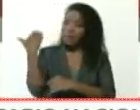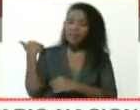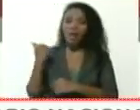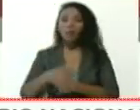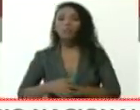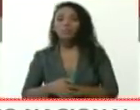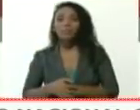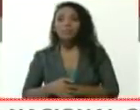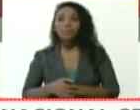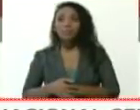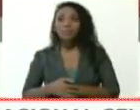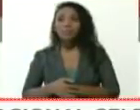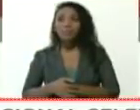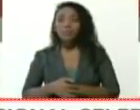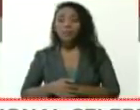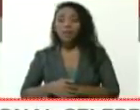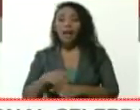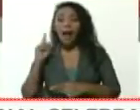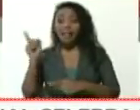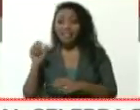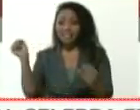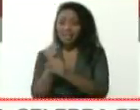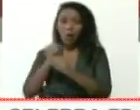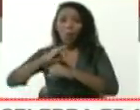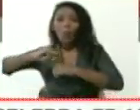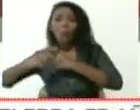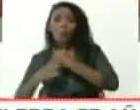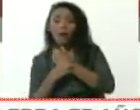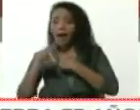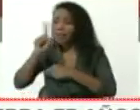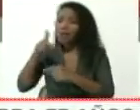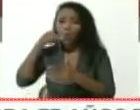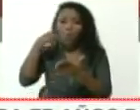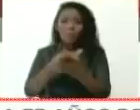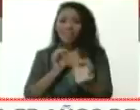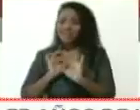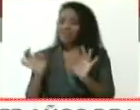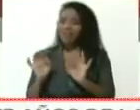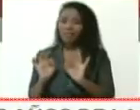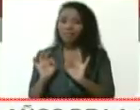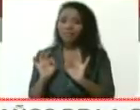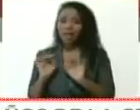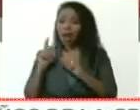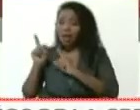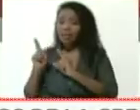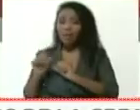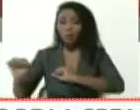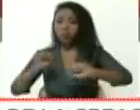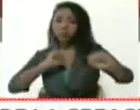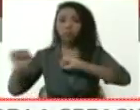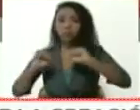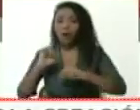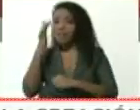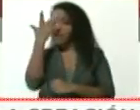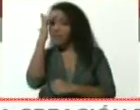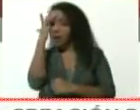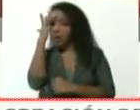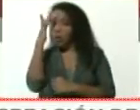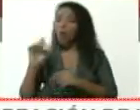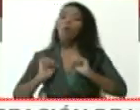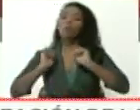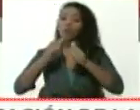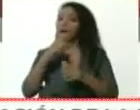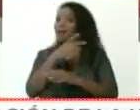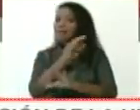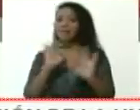sea, la operación Guaidó, que no tenía nombre en aquel momento, se comenzó a activar en febrero, cuando no